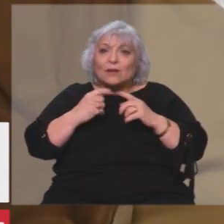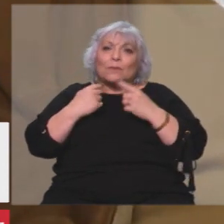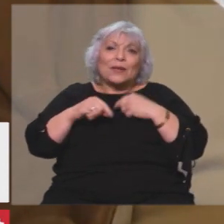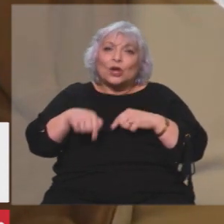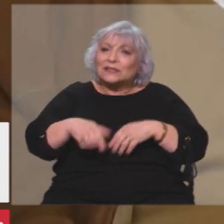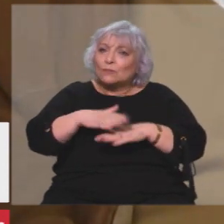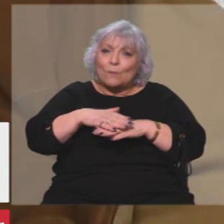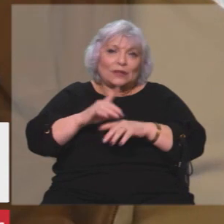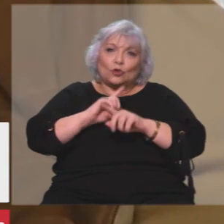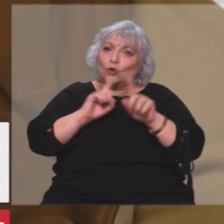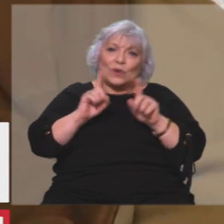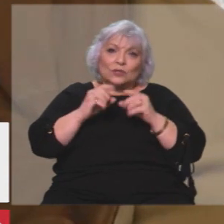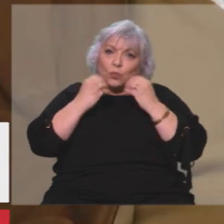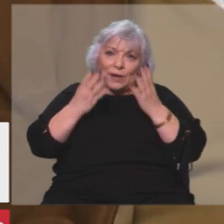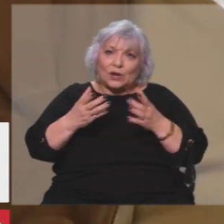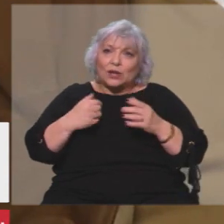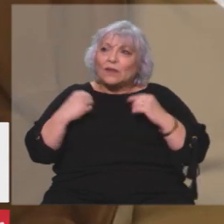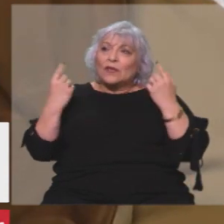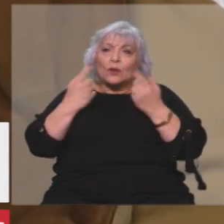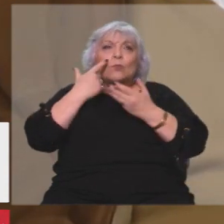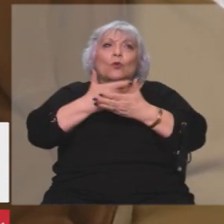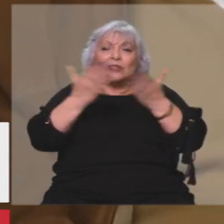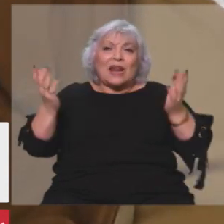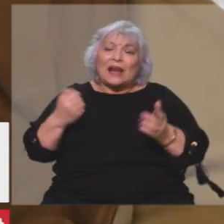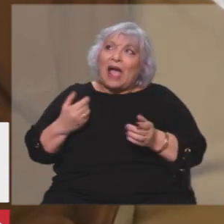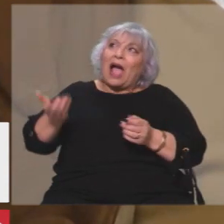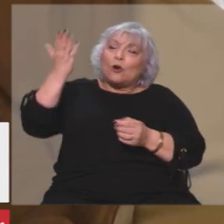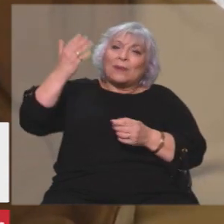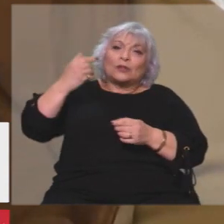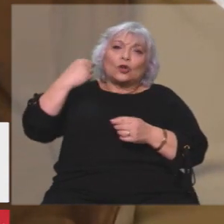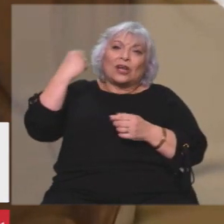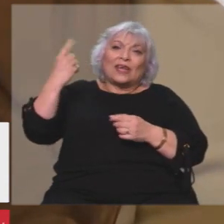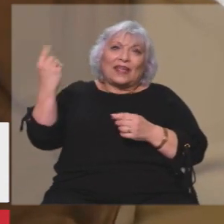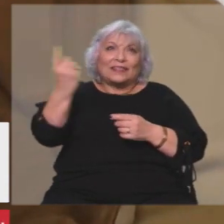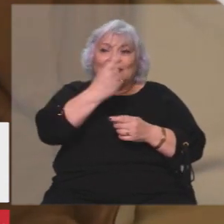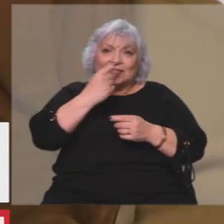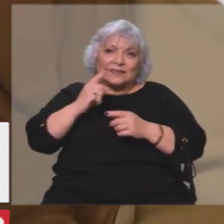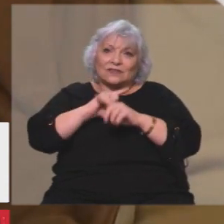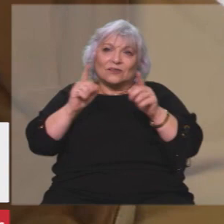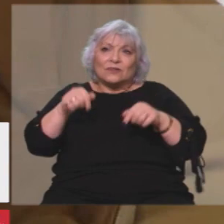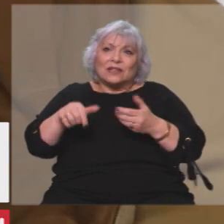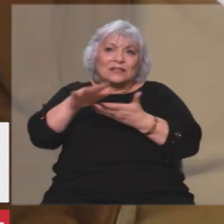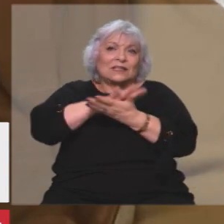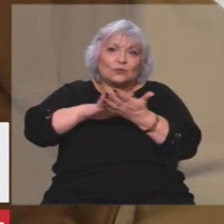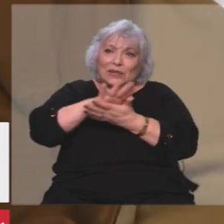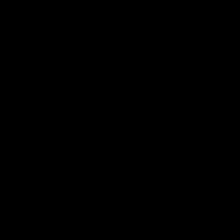no es el momento y es una señal que queremos dar a la sociedad con relación al halo que vive lo que vive la misma por estos tiempos